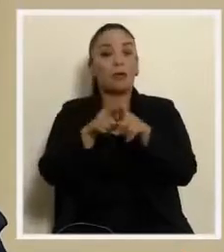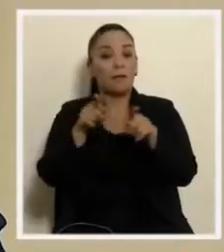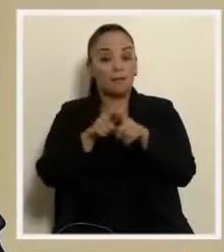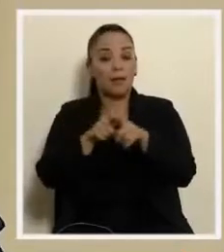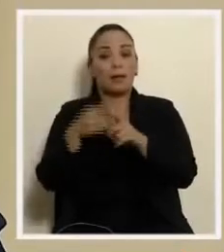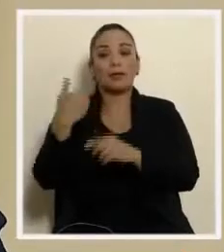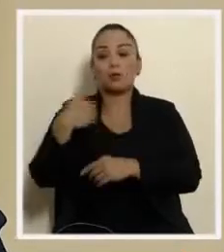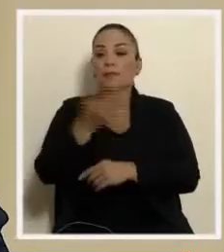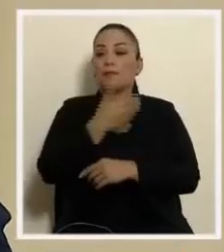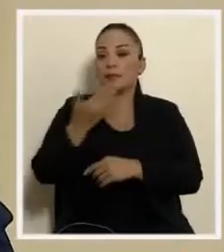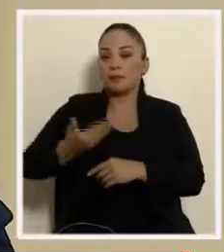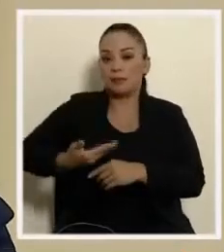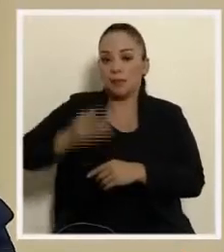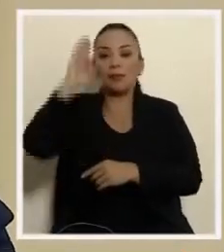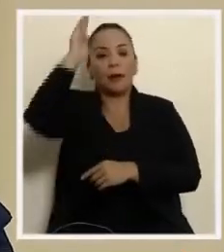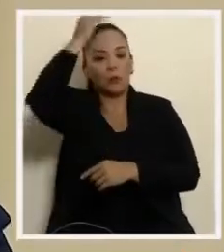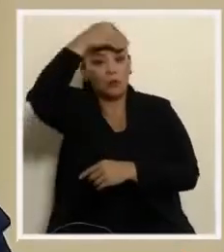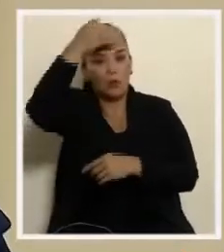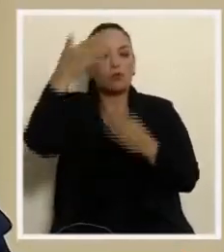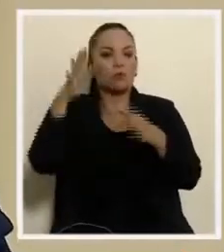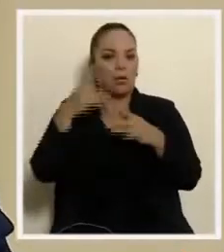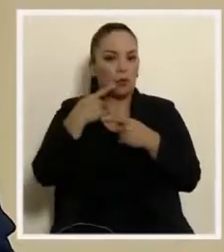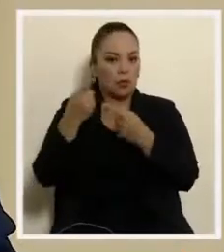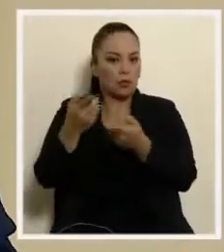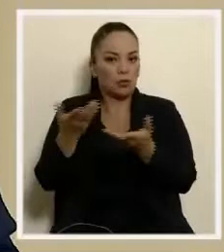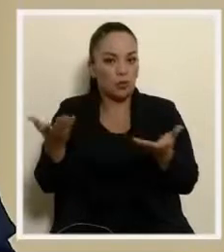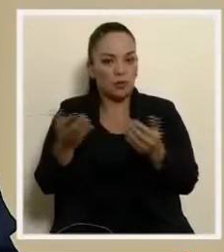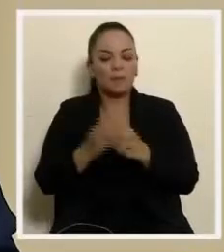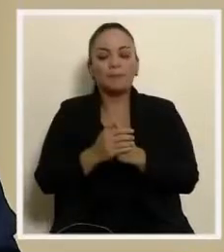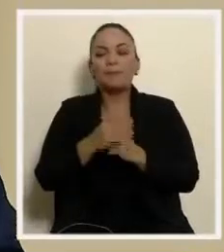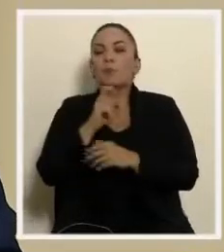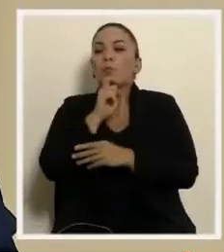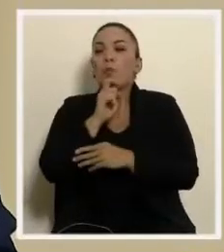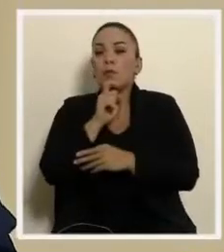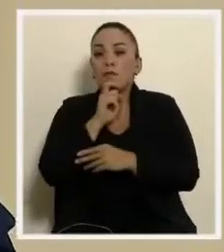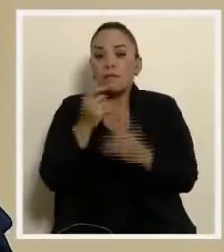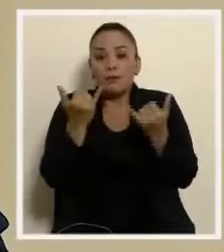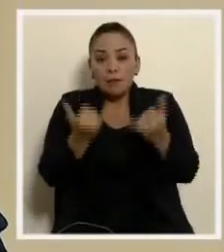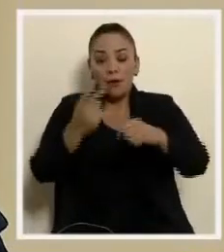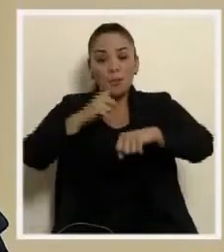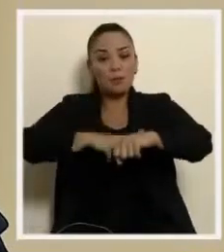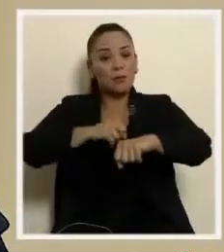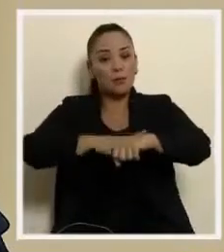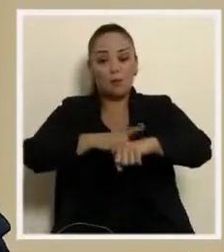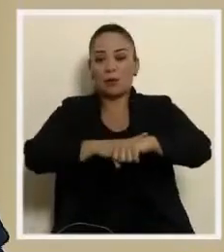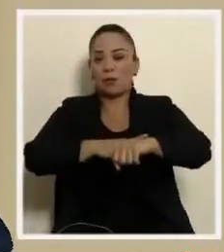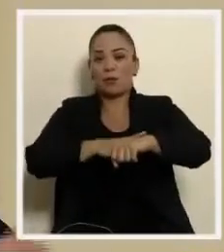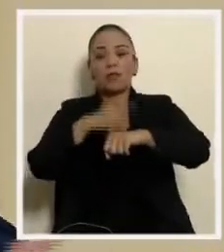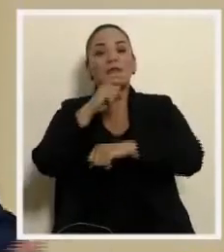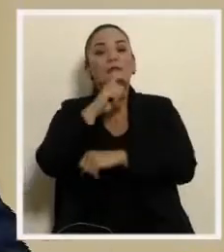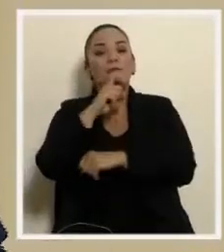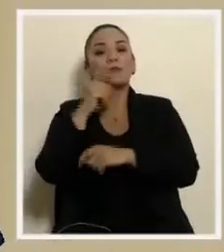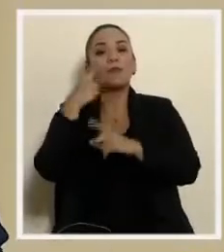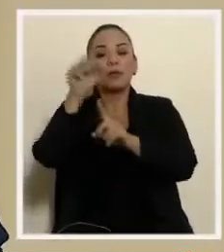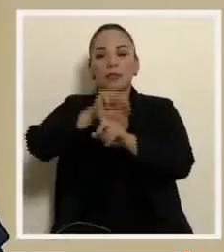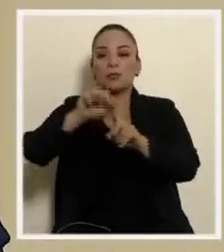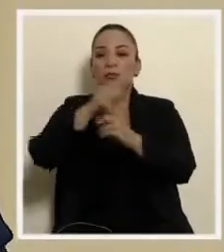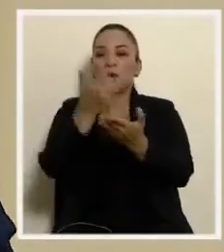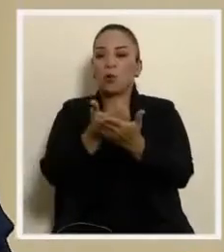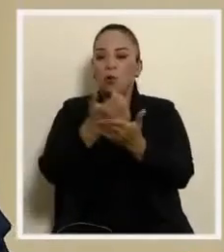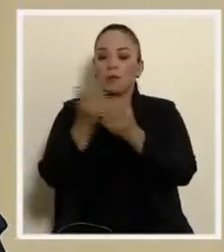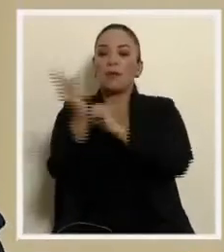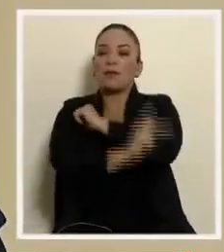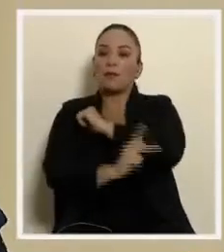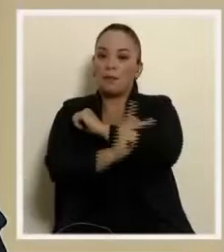señor presidente de la República, es muy difícil en este momento, sobre todo por la situación económica del